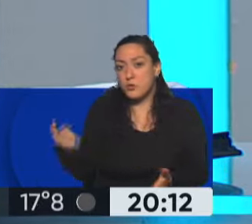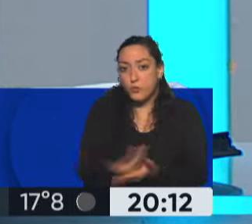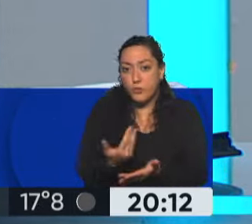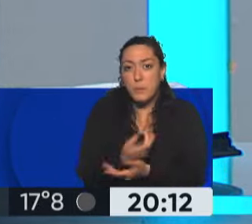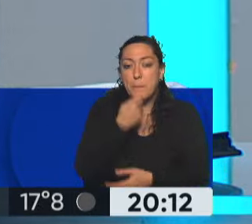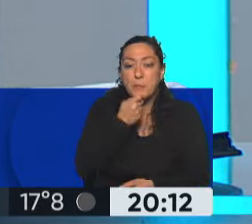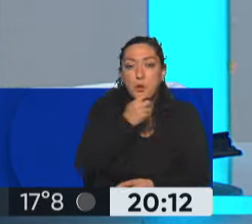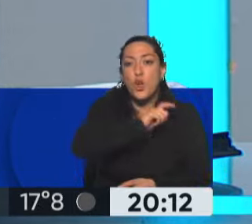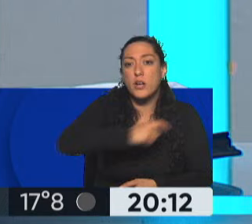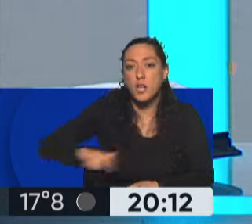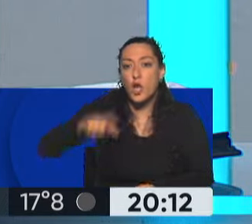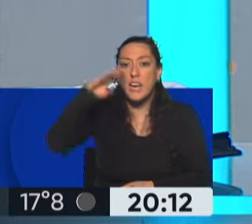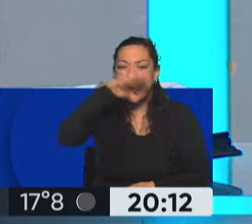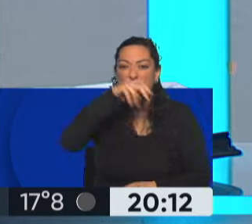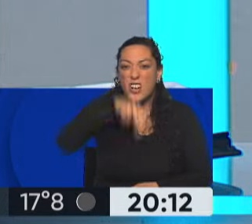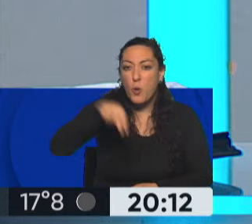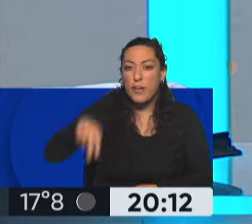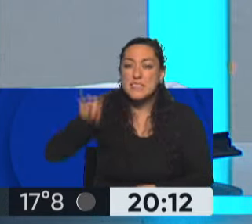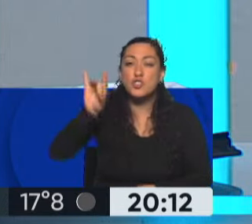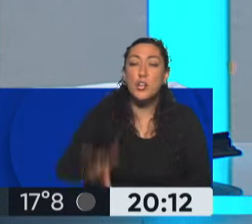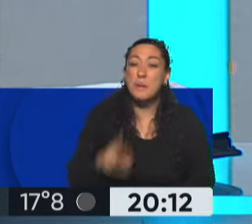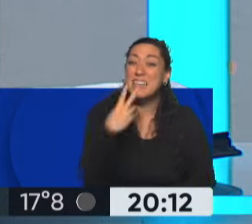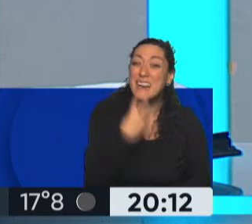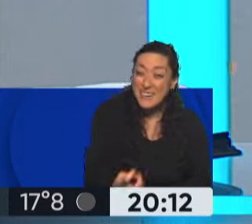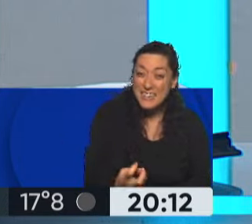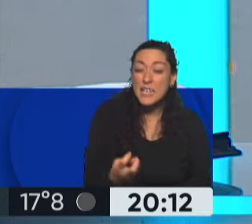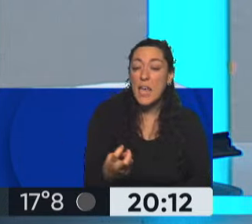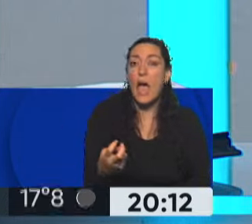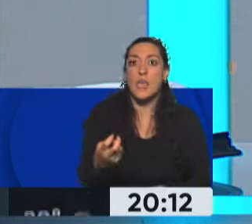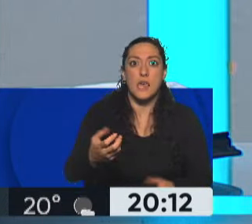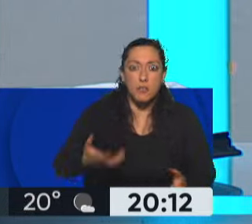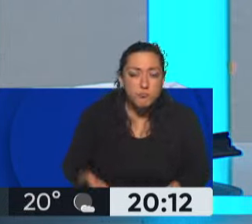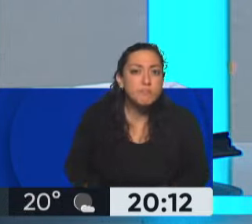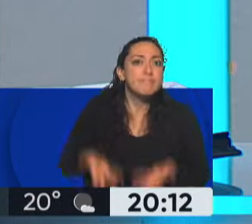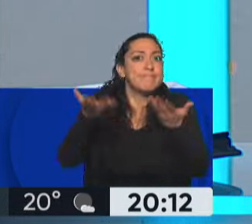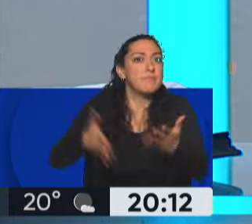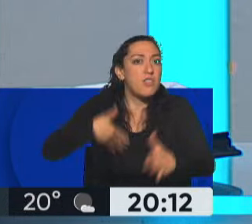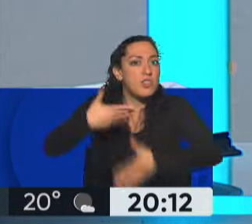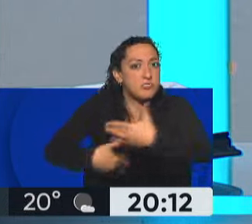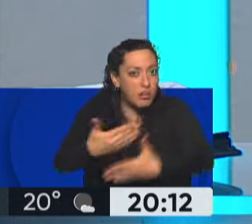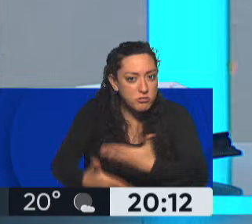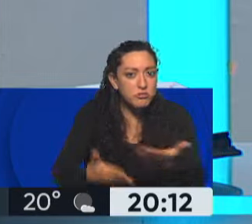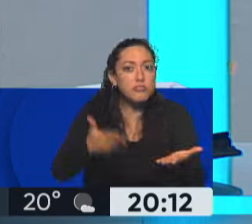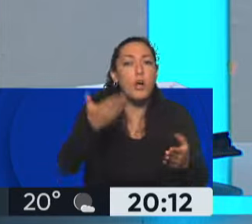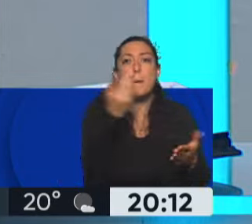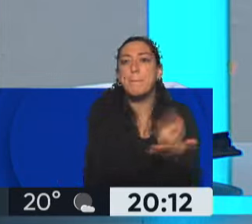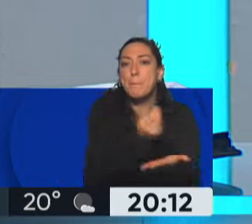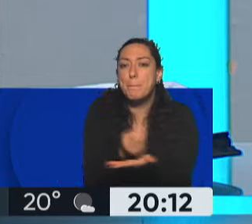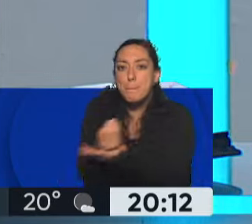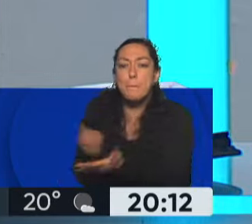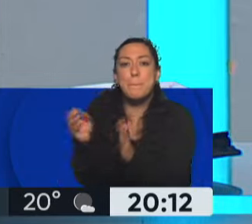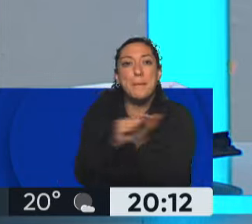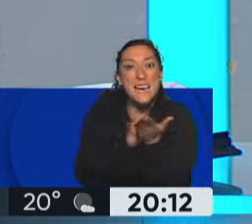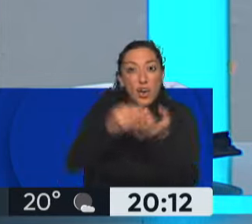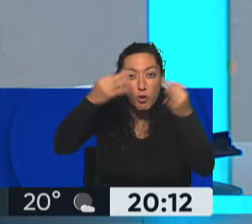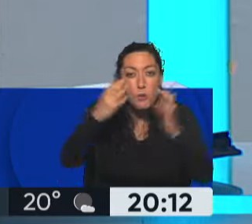rí negro y naquén solo por el sector energético y por el auge hubo un crecimiento en materia del empleo formal en mi